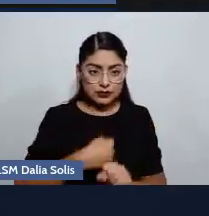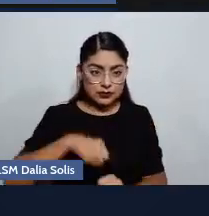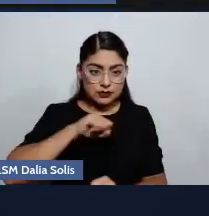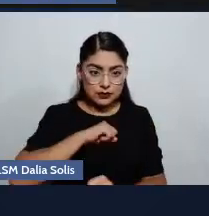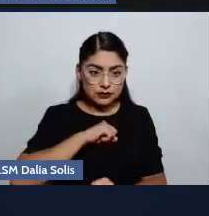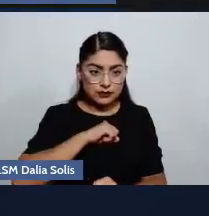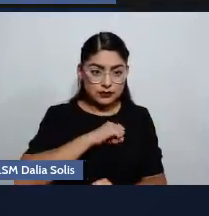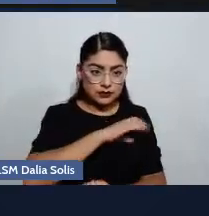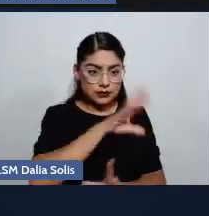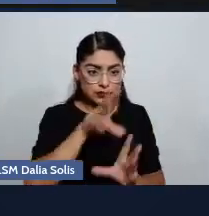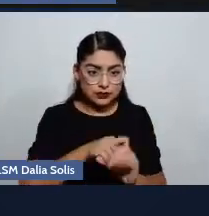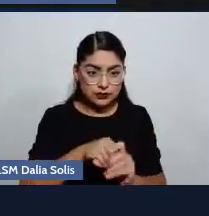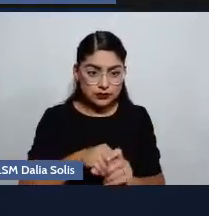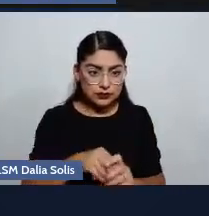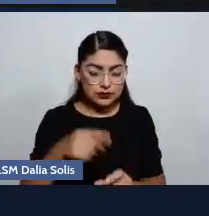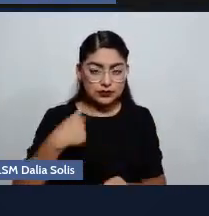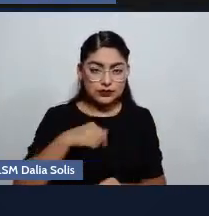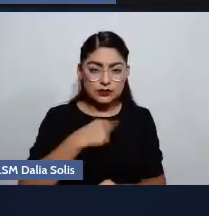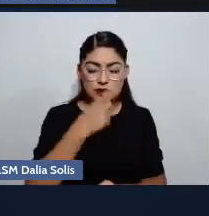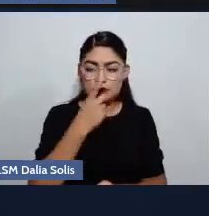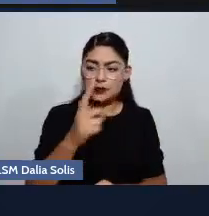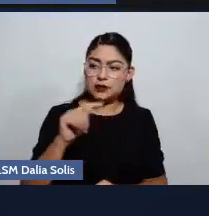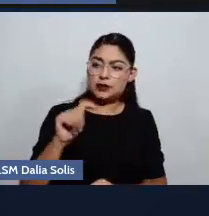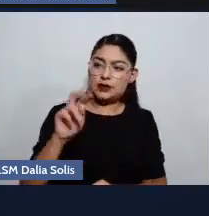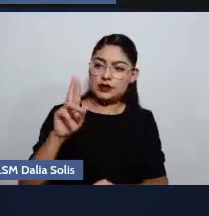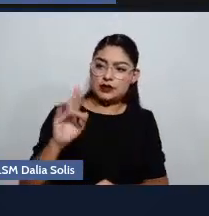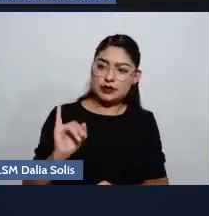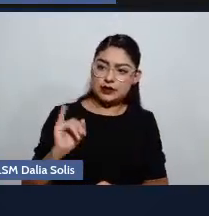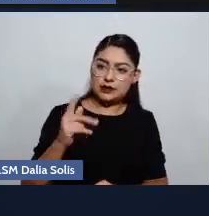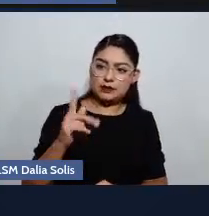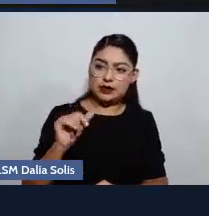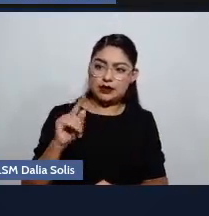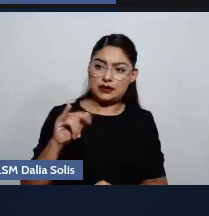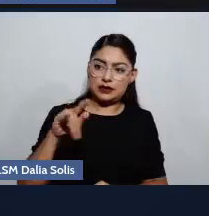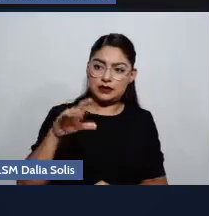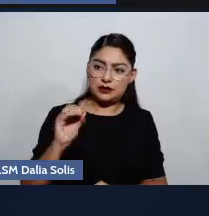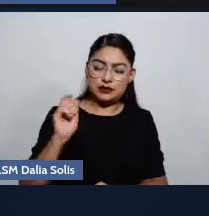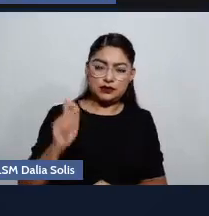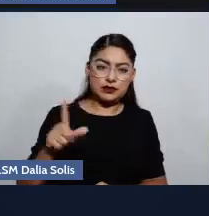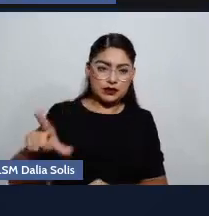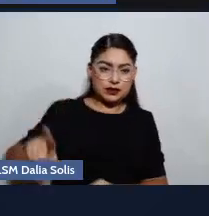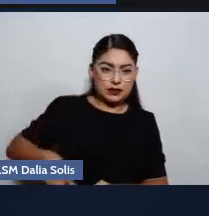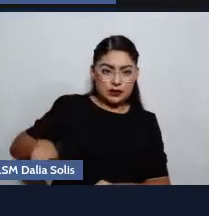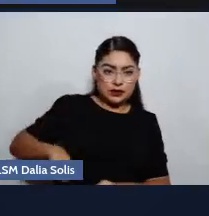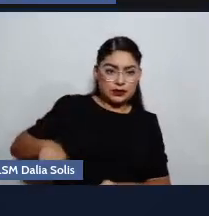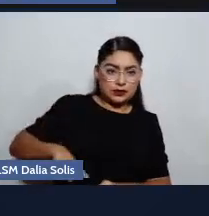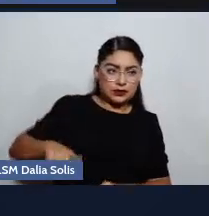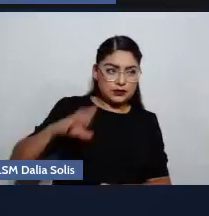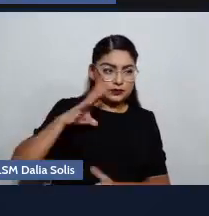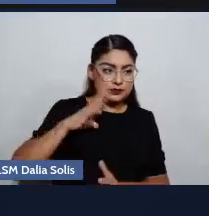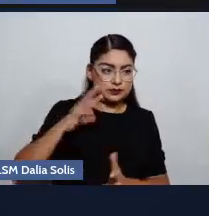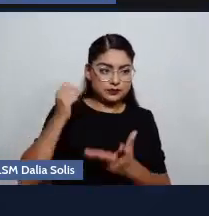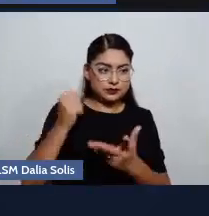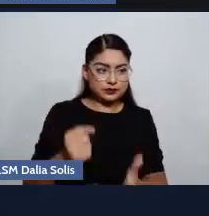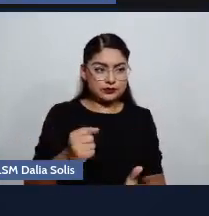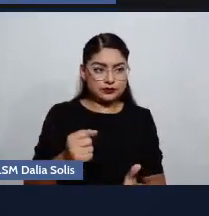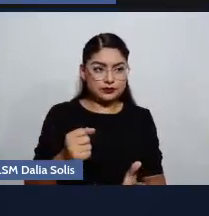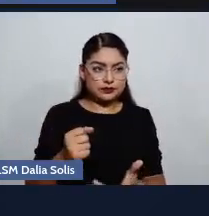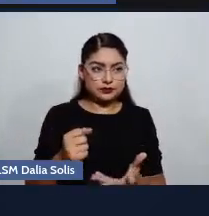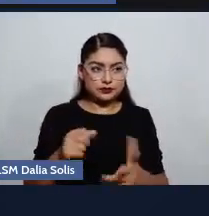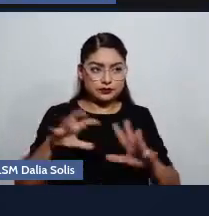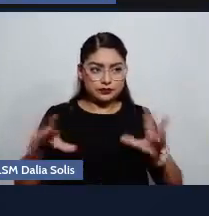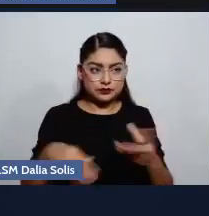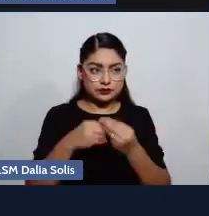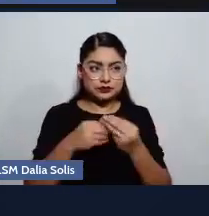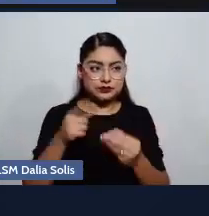decimos tripartita, o sea, hay uno que aporta el gobierno, y bipartita, tenemos el que aporta el gobierno,